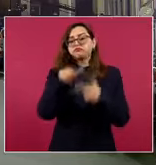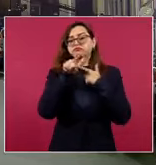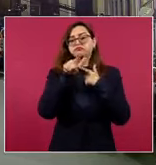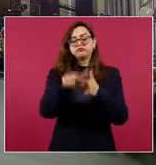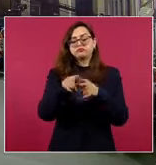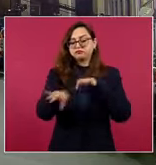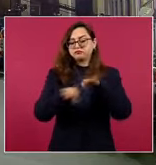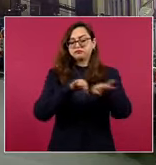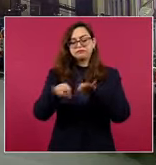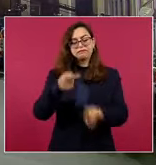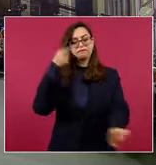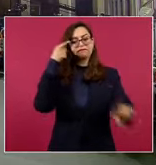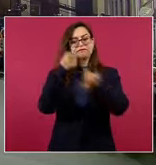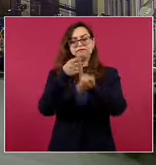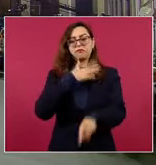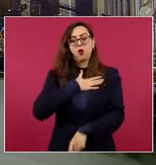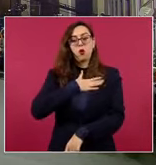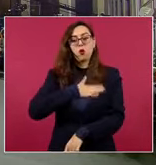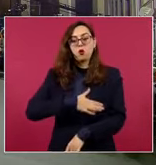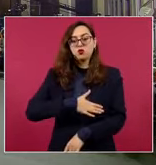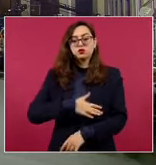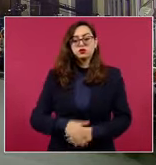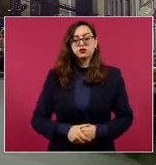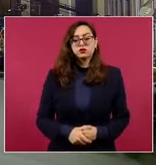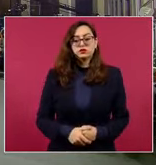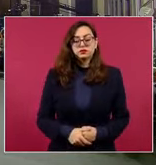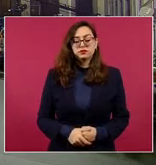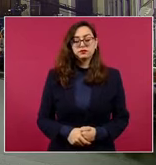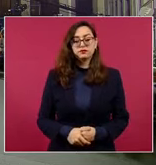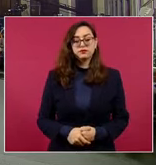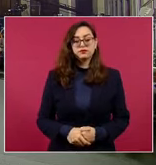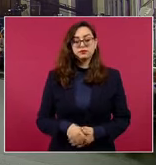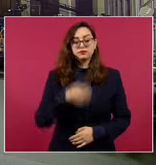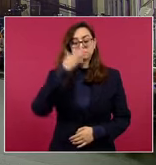Ayer lo decía yo, hacer justicia